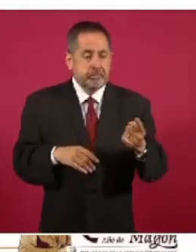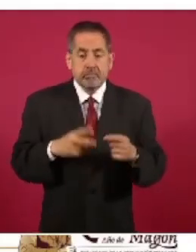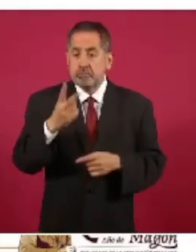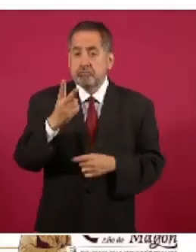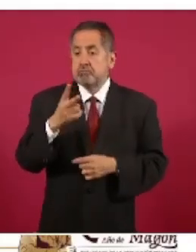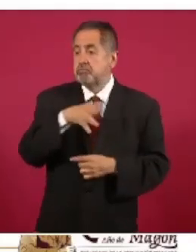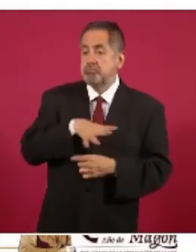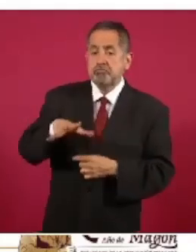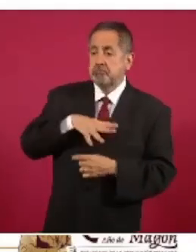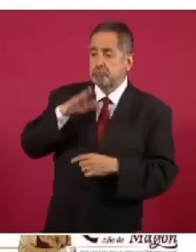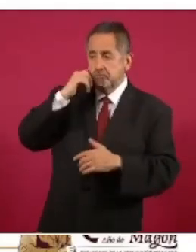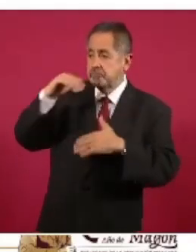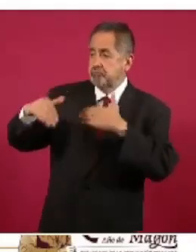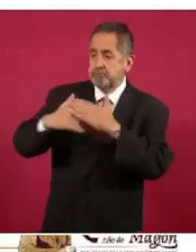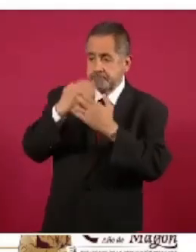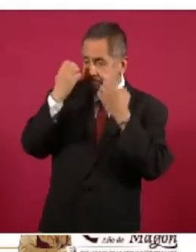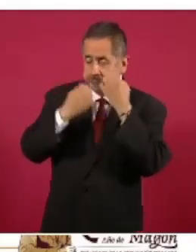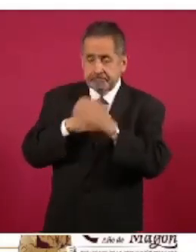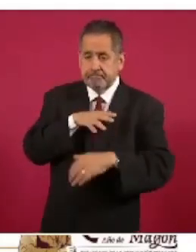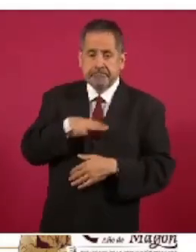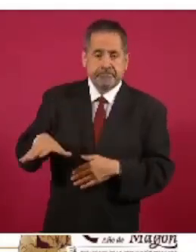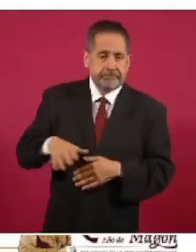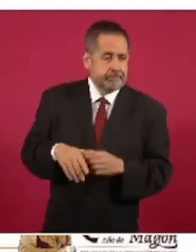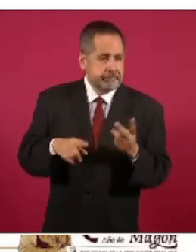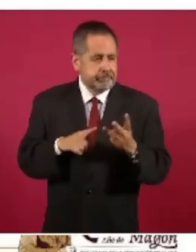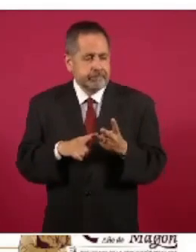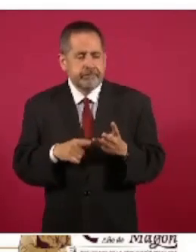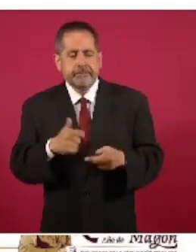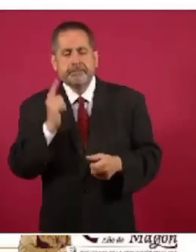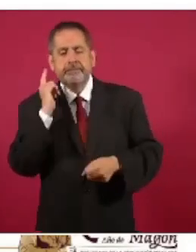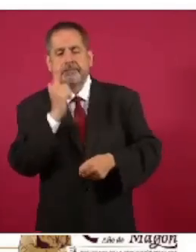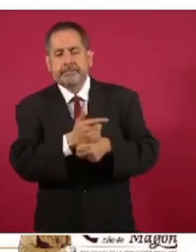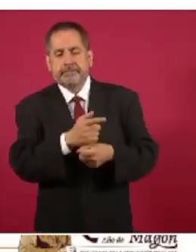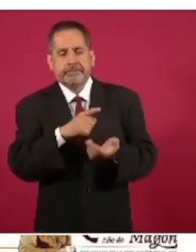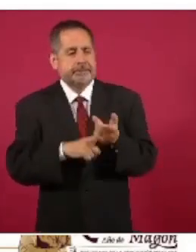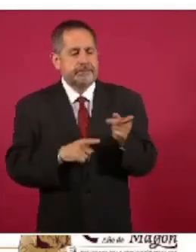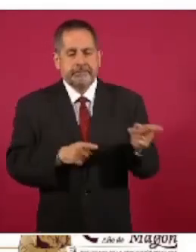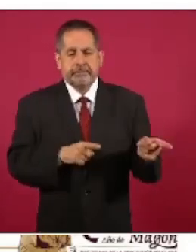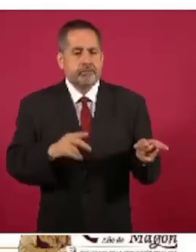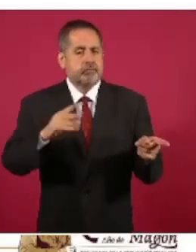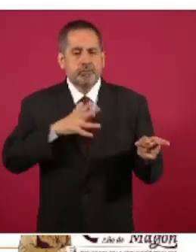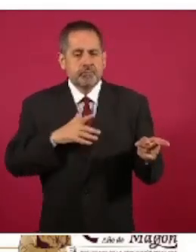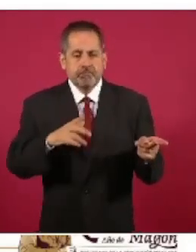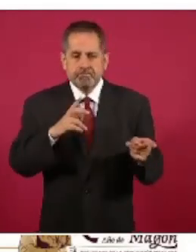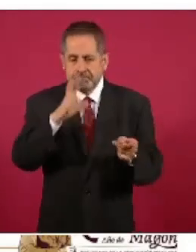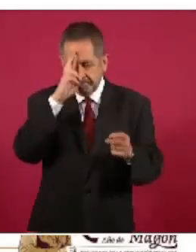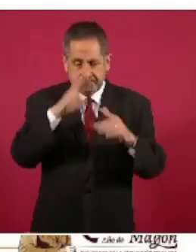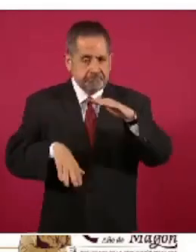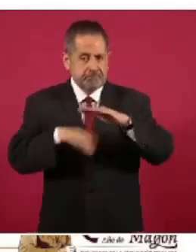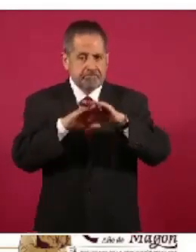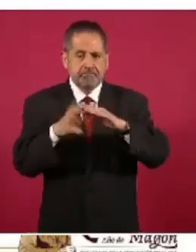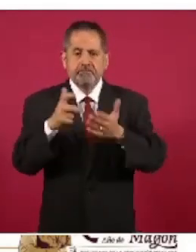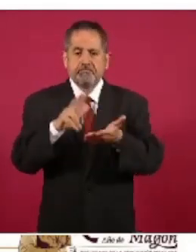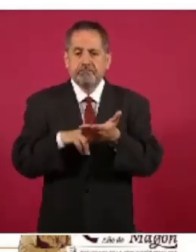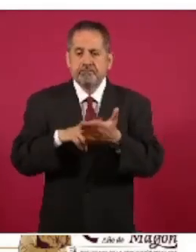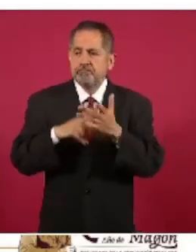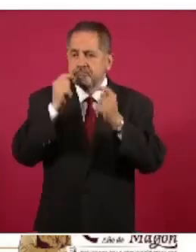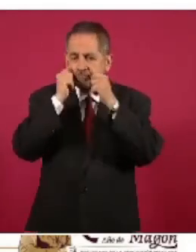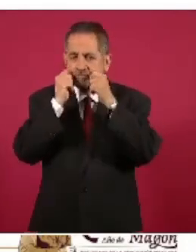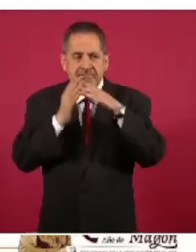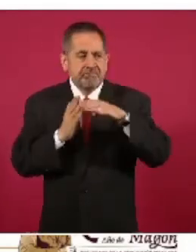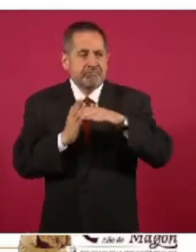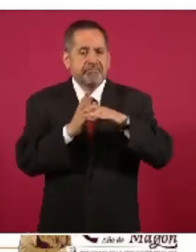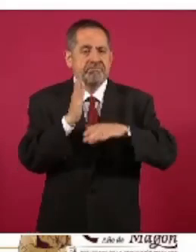dejaron verificar y en una de ellas resultó evidente que no estaba respetando los precios máximos.